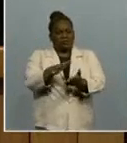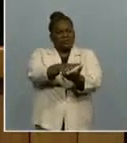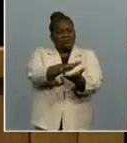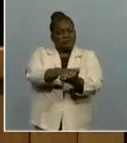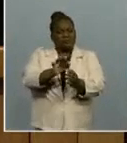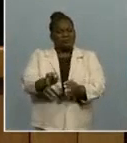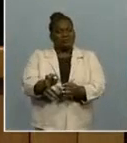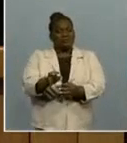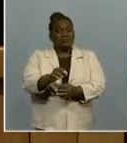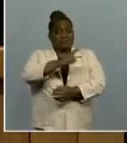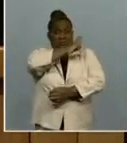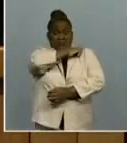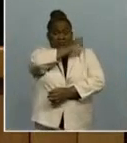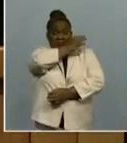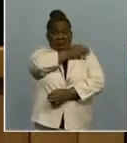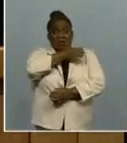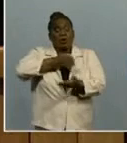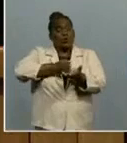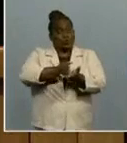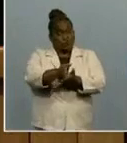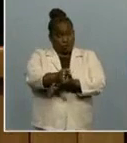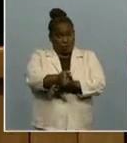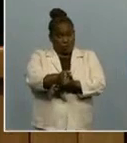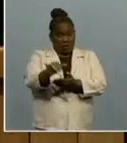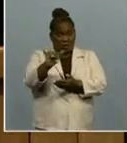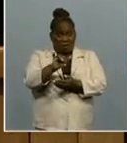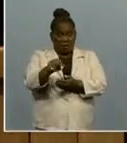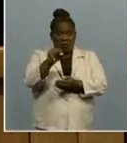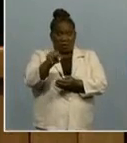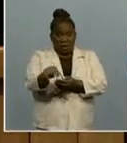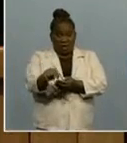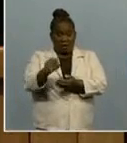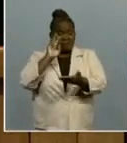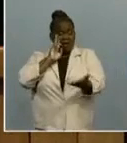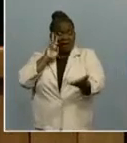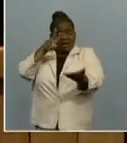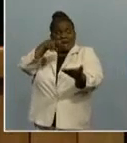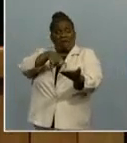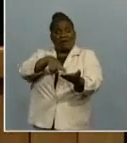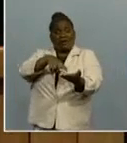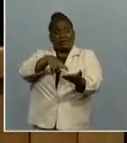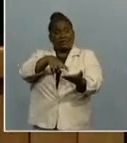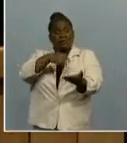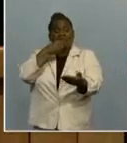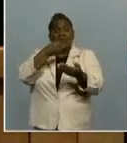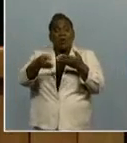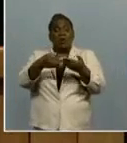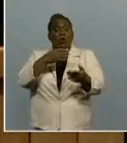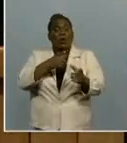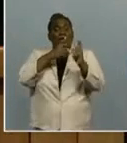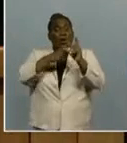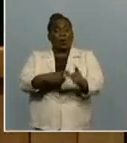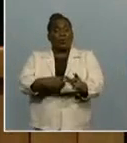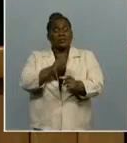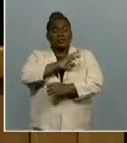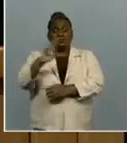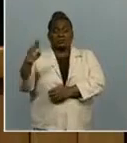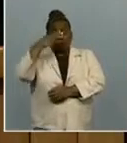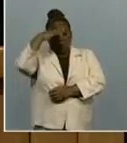general de ejército continuará presente porque es un referente para cualquier comunista y revolucionario cubano